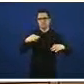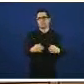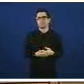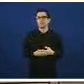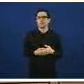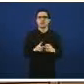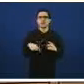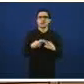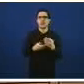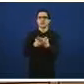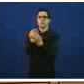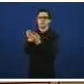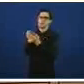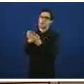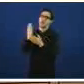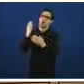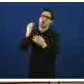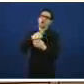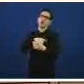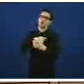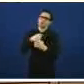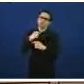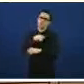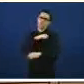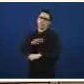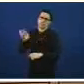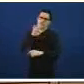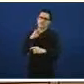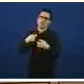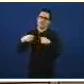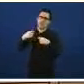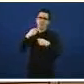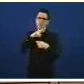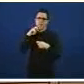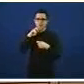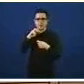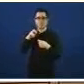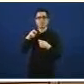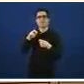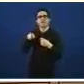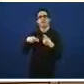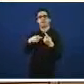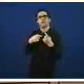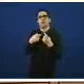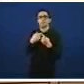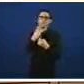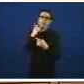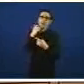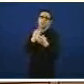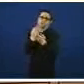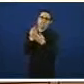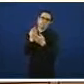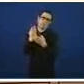Comisión Nacional do Mercado de Valores Que deron o visto bo Fallanos a este tipo de productos financeiros E, en tercer lugar